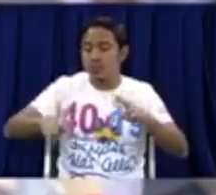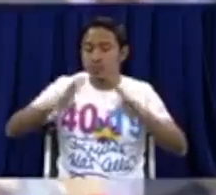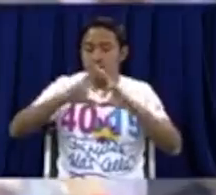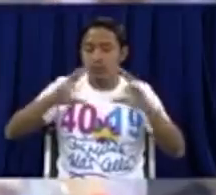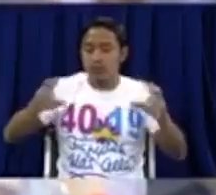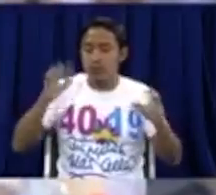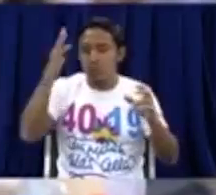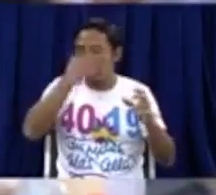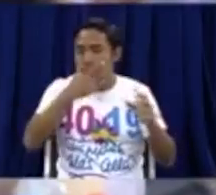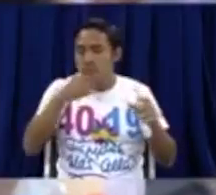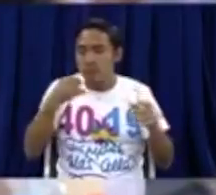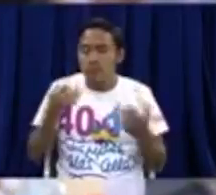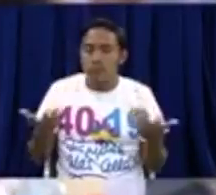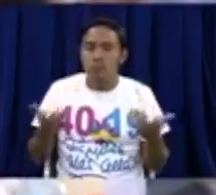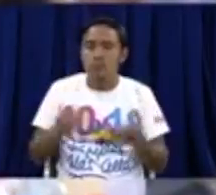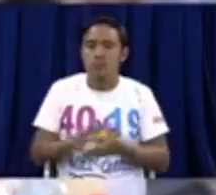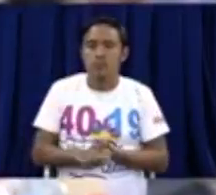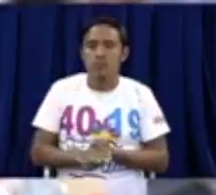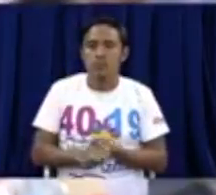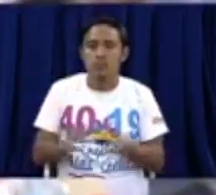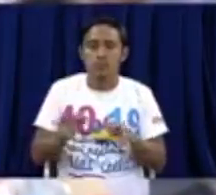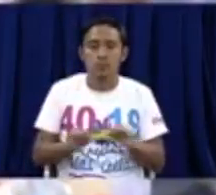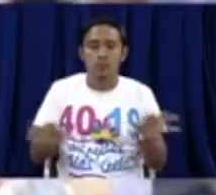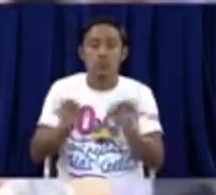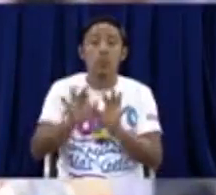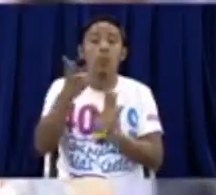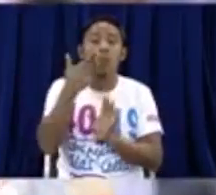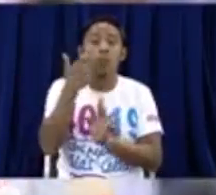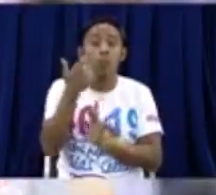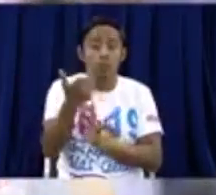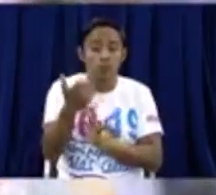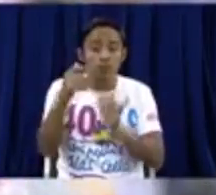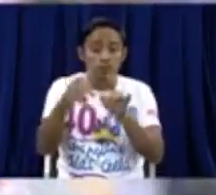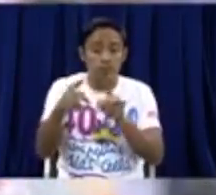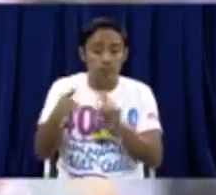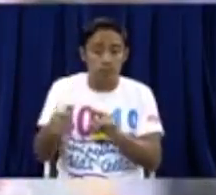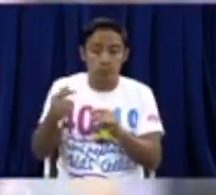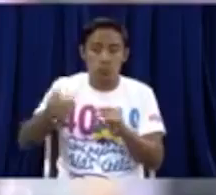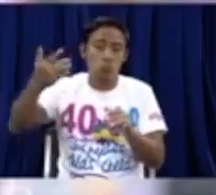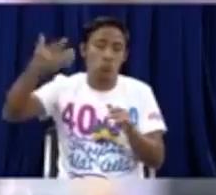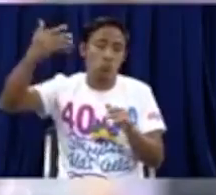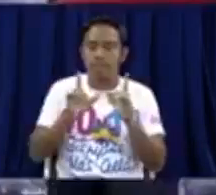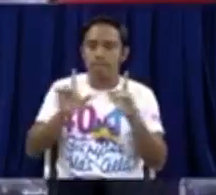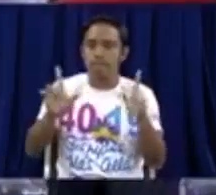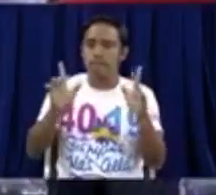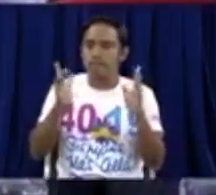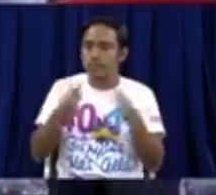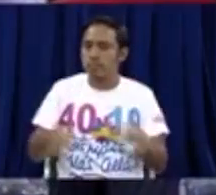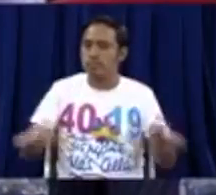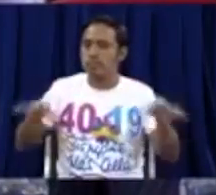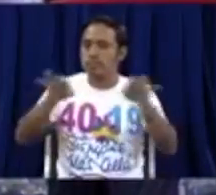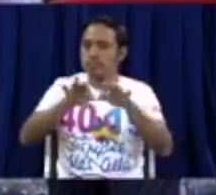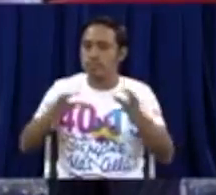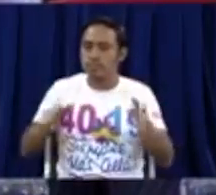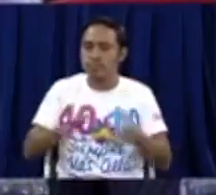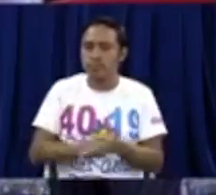linda conozca también a ese personaje de la historia extraordinaria.